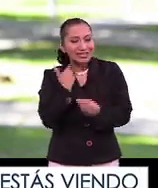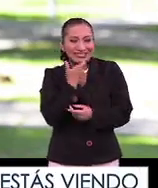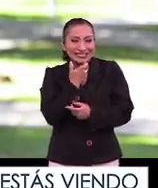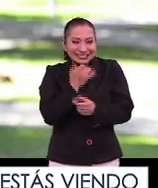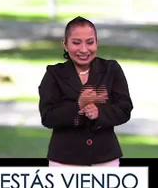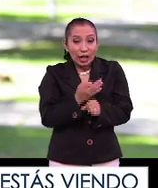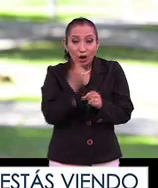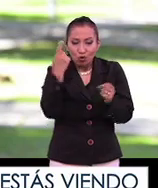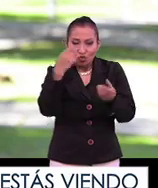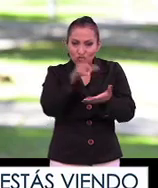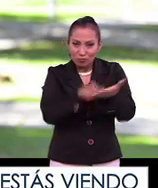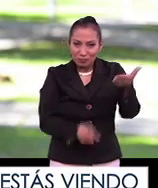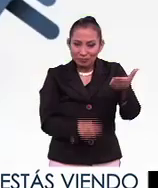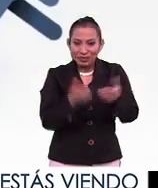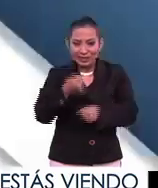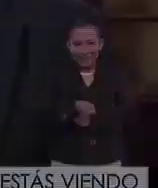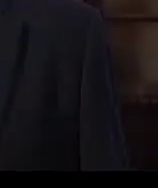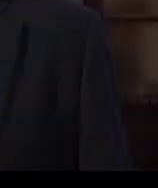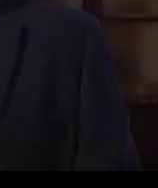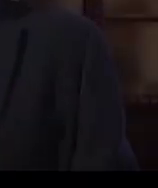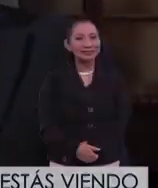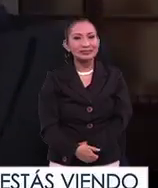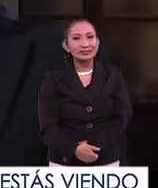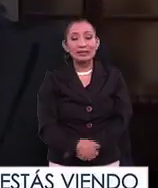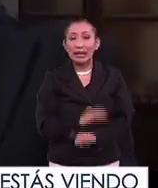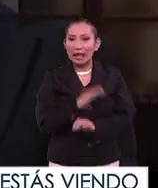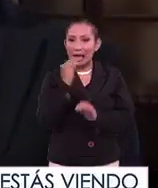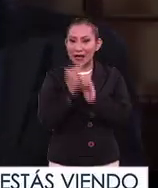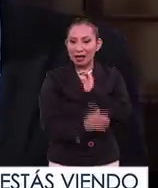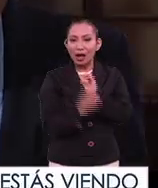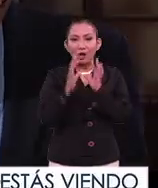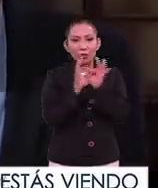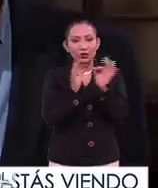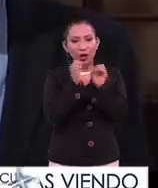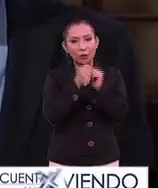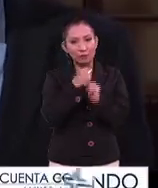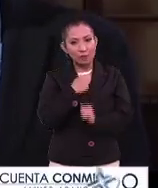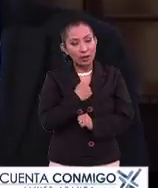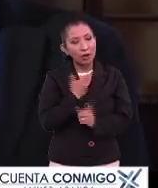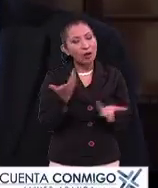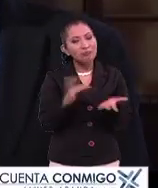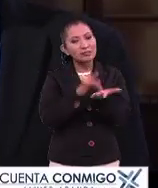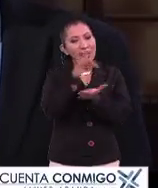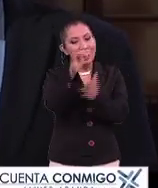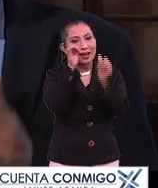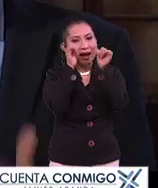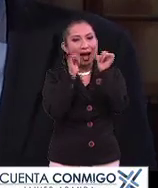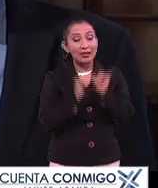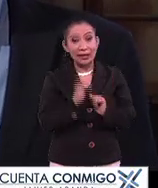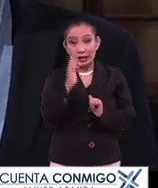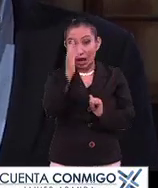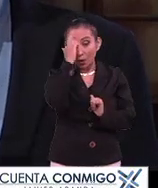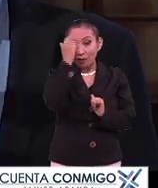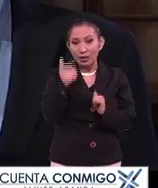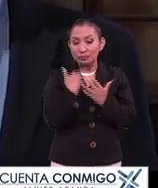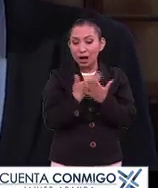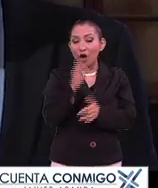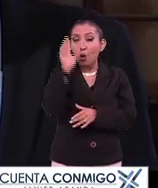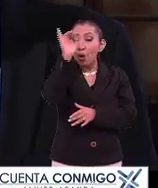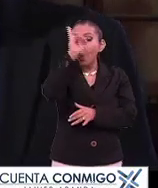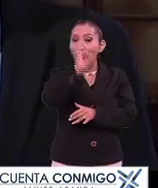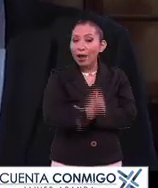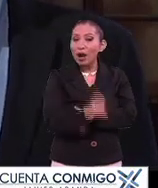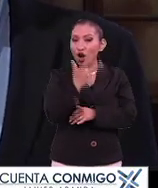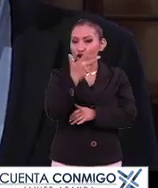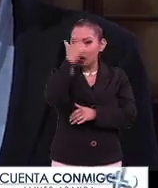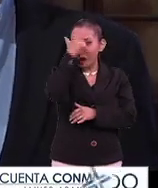humor en un solo párrafo. Saludos. Llegamos al final de Cuenta Conmigo y les agradezco su atención. Recuerde que los espero todos los